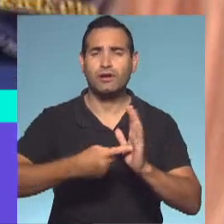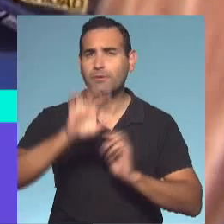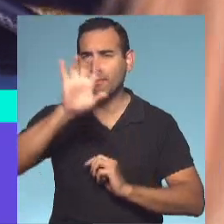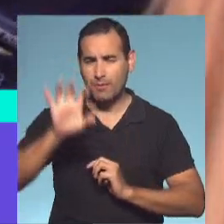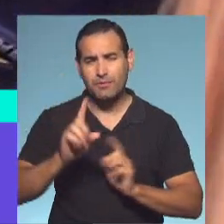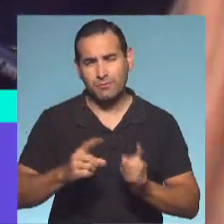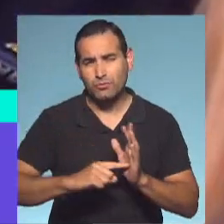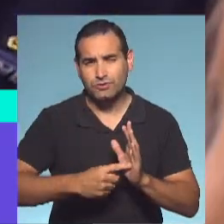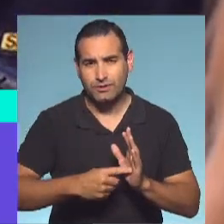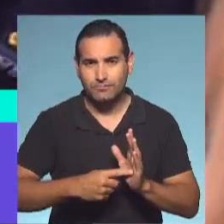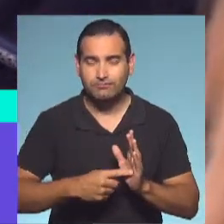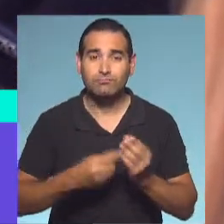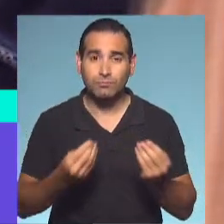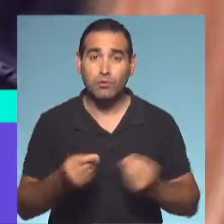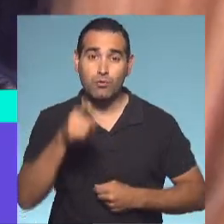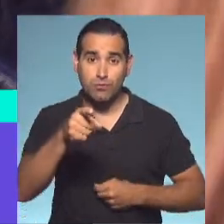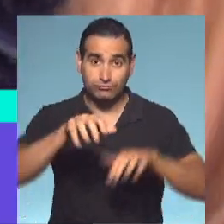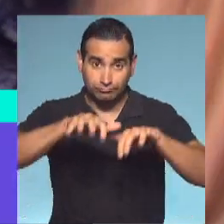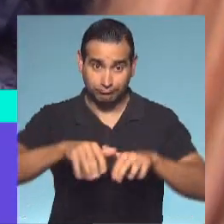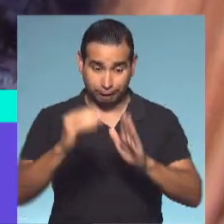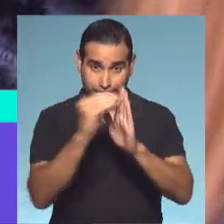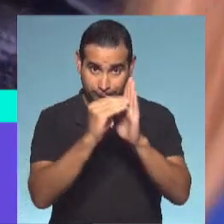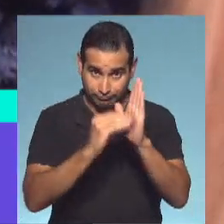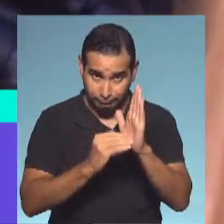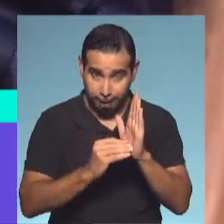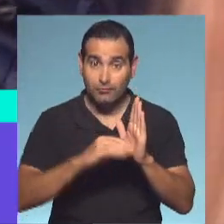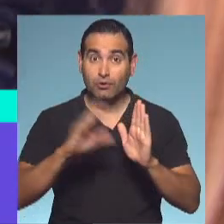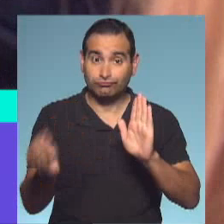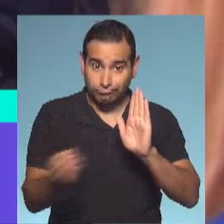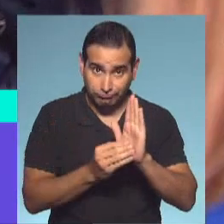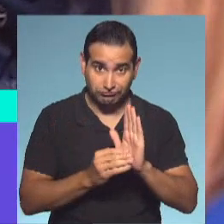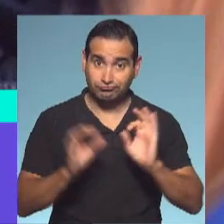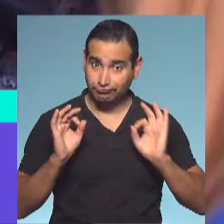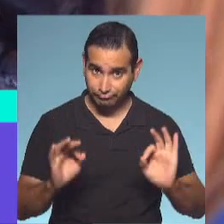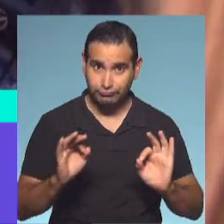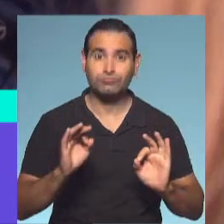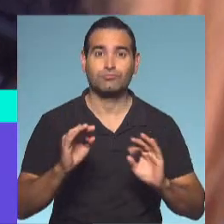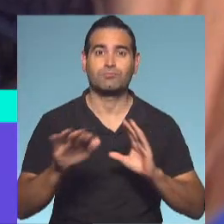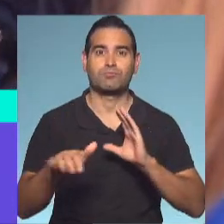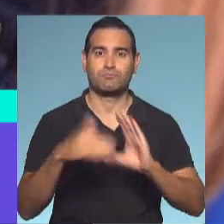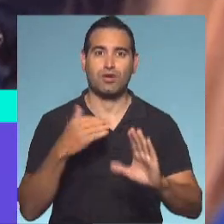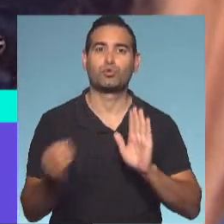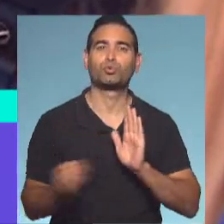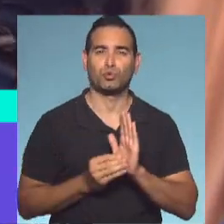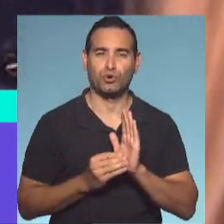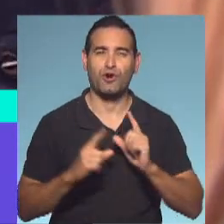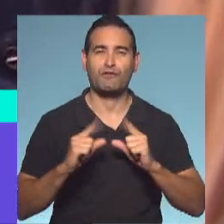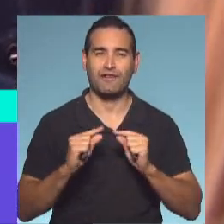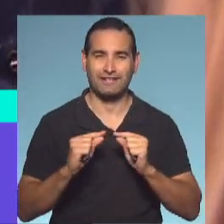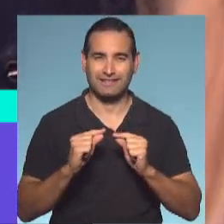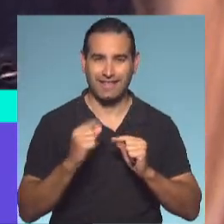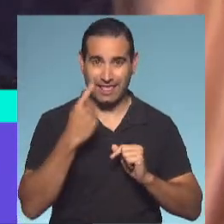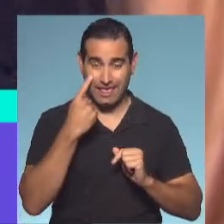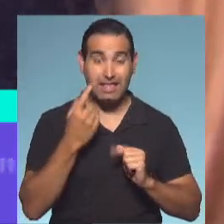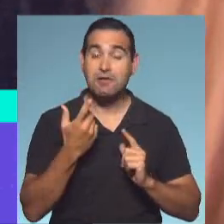provincias, pero en la Ciudad de Buenos Aires. Vos te inscribís y cuando te inscribís te dan un turno. Lo que nosotros habíamos detectado